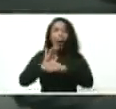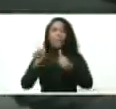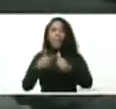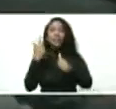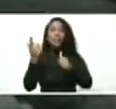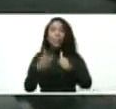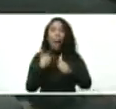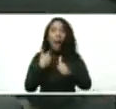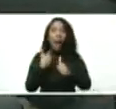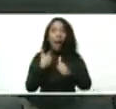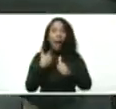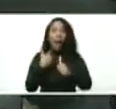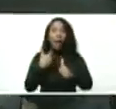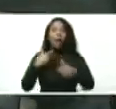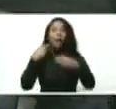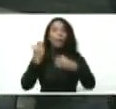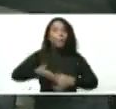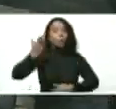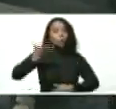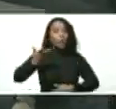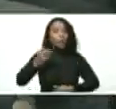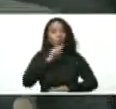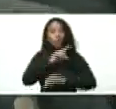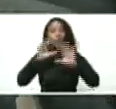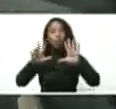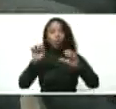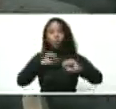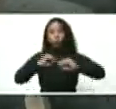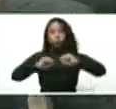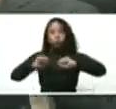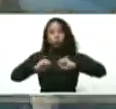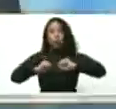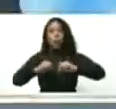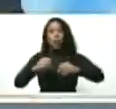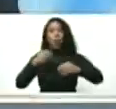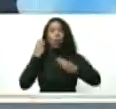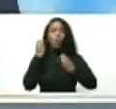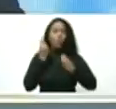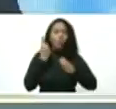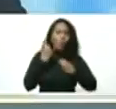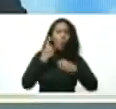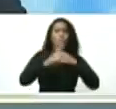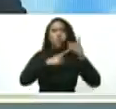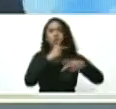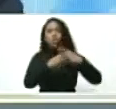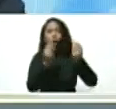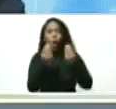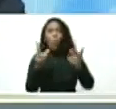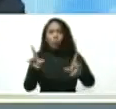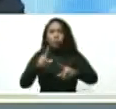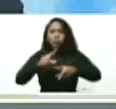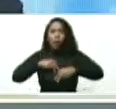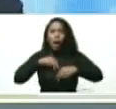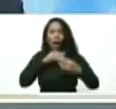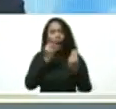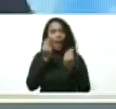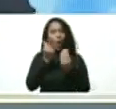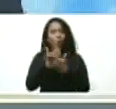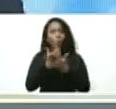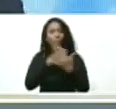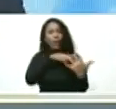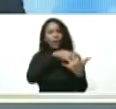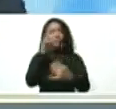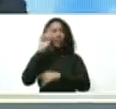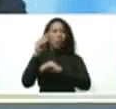motores y de cómo empezamos en un proceso para adaptar la economía de guerra venezolana a